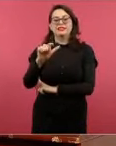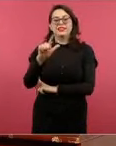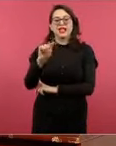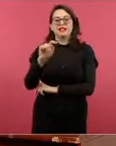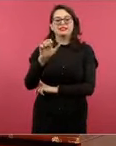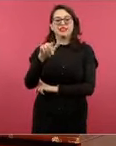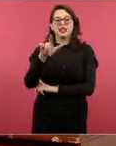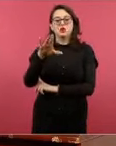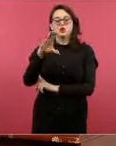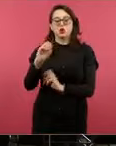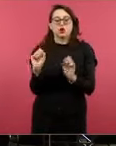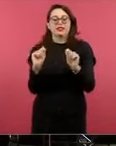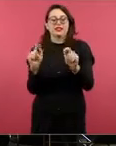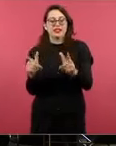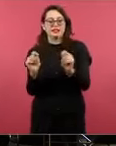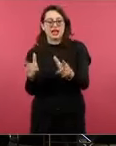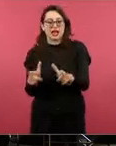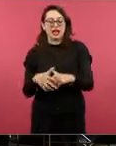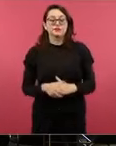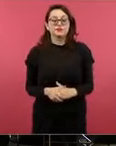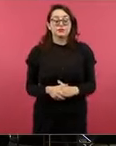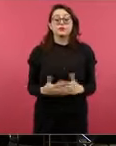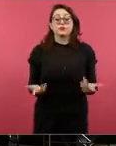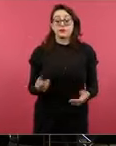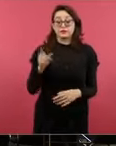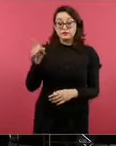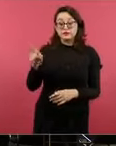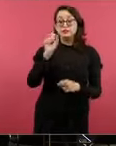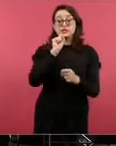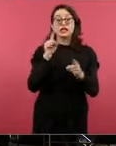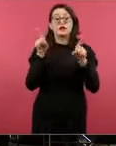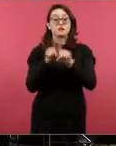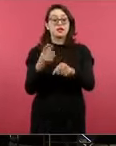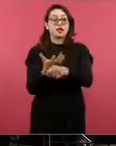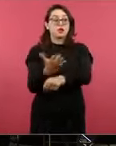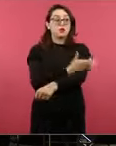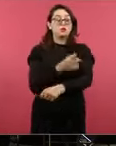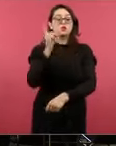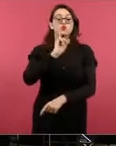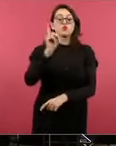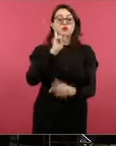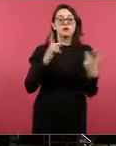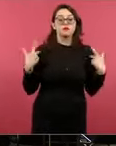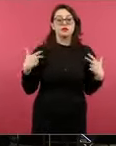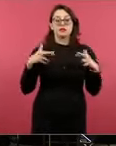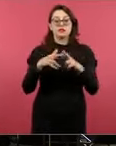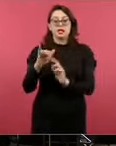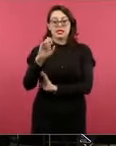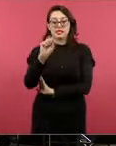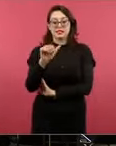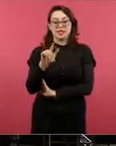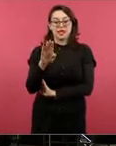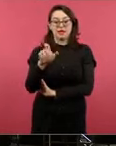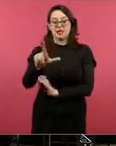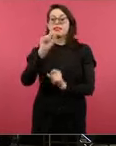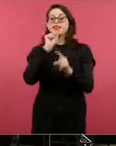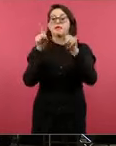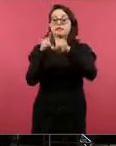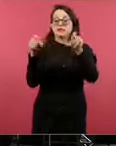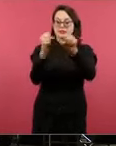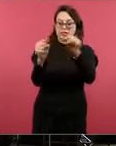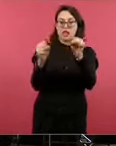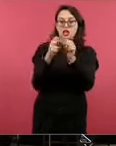en Tlaxcala. También la maestra Isabel Camargo Cesario. Ella es maestra frente a grupo en la